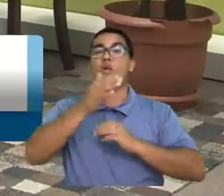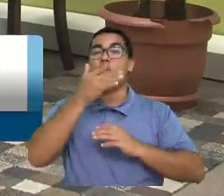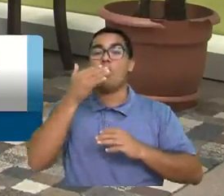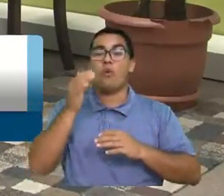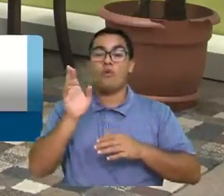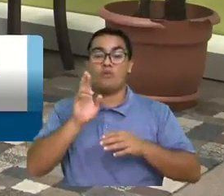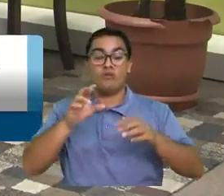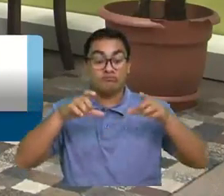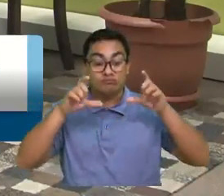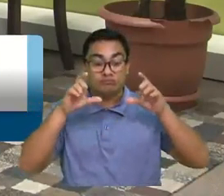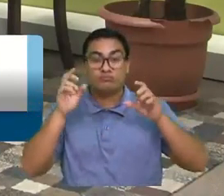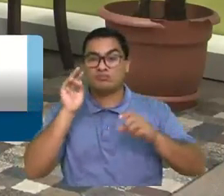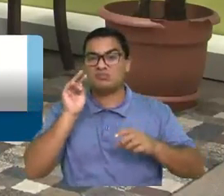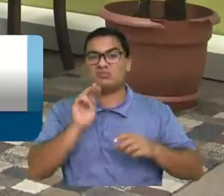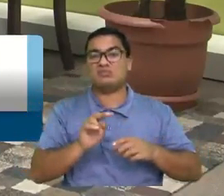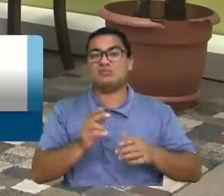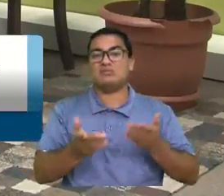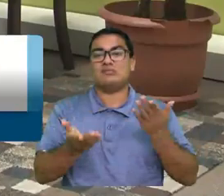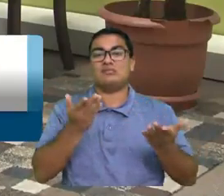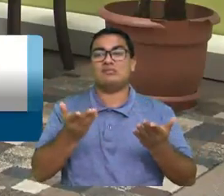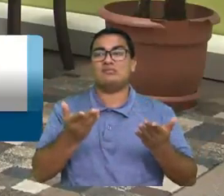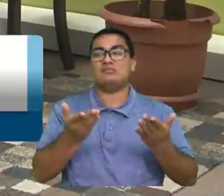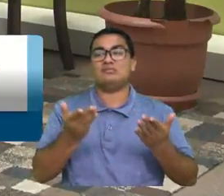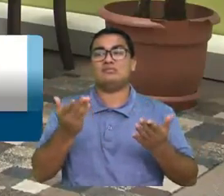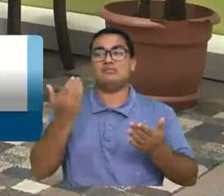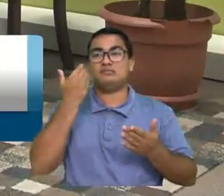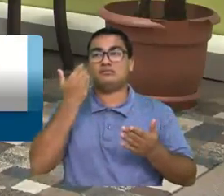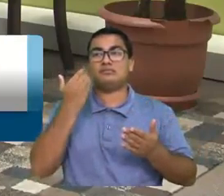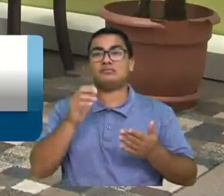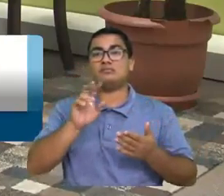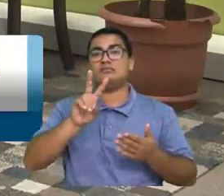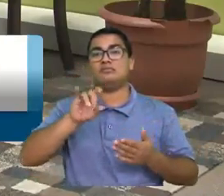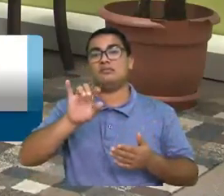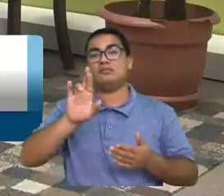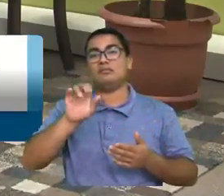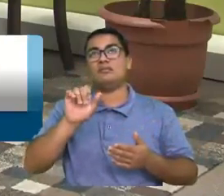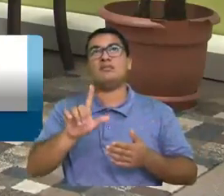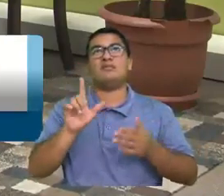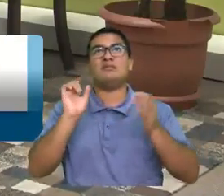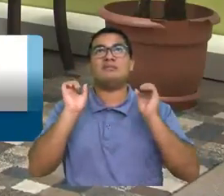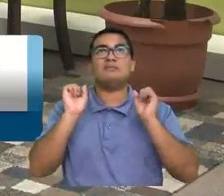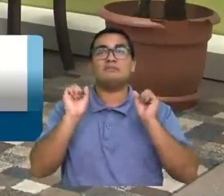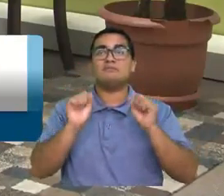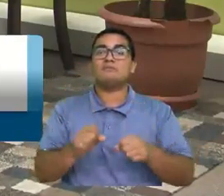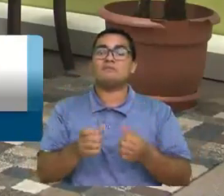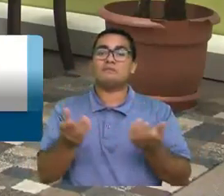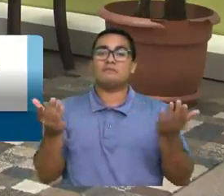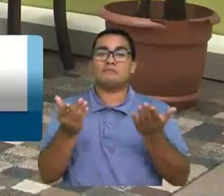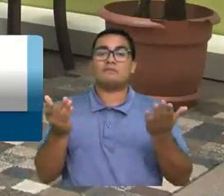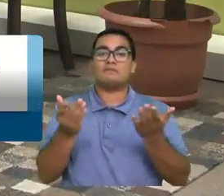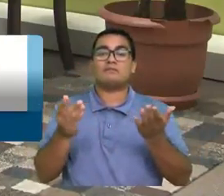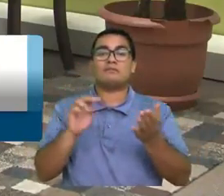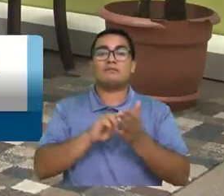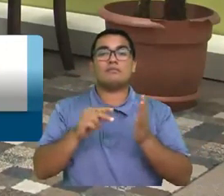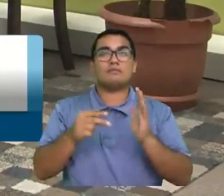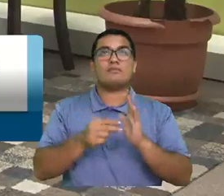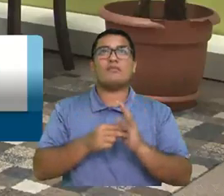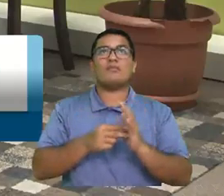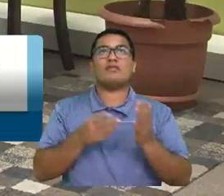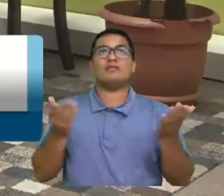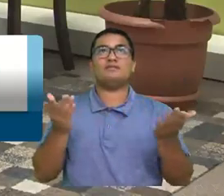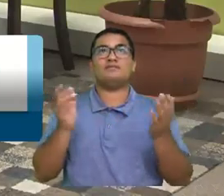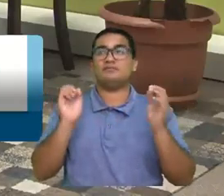carga bacteriana o viral, porque puede ser provocada por un proceso viral o